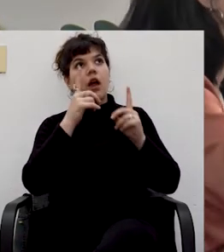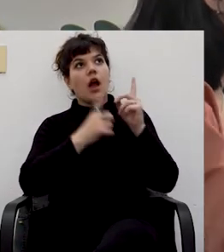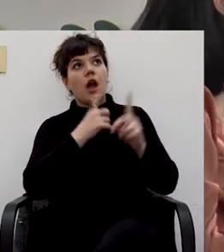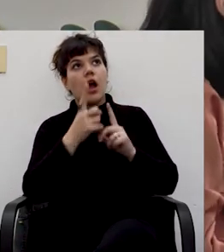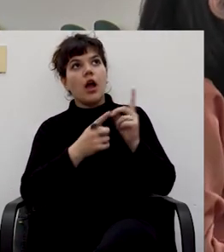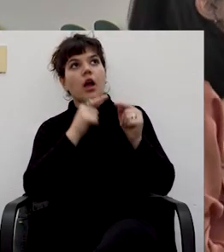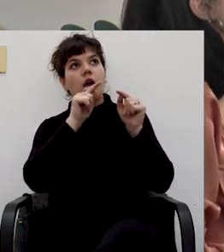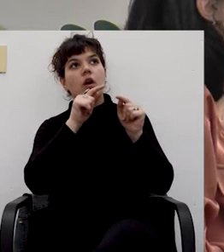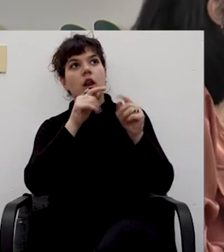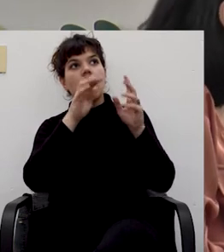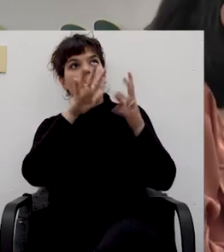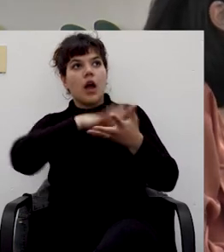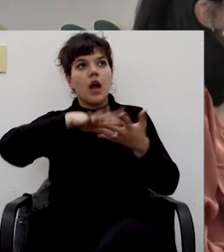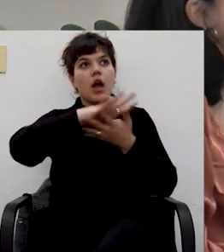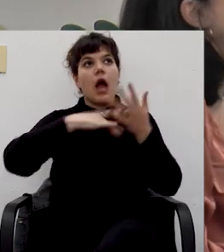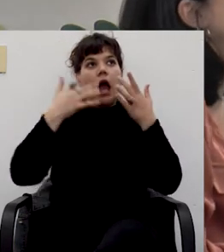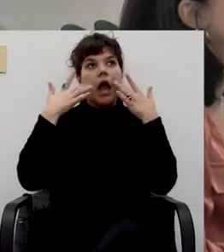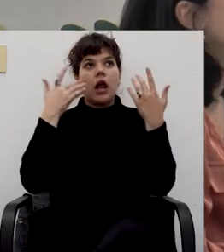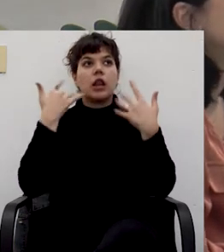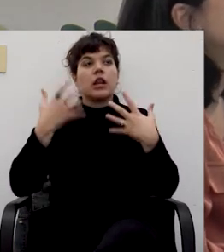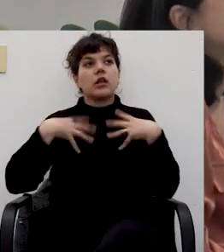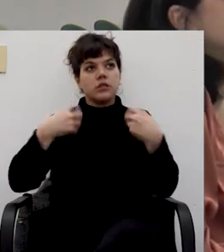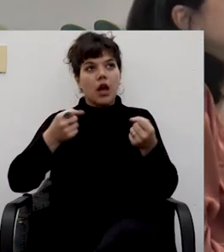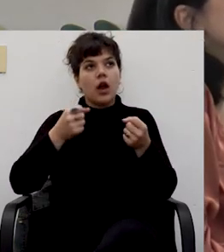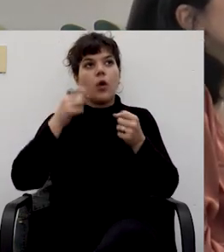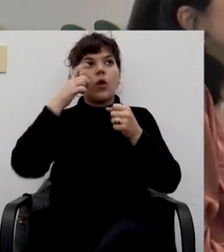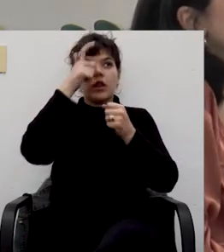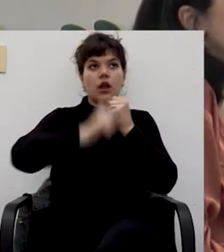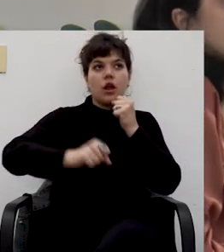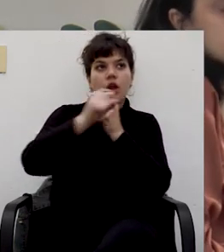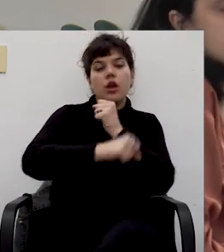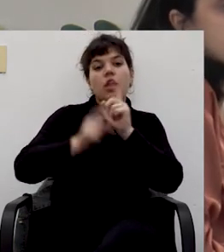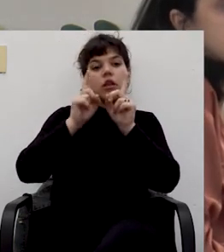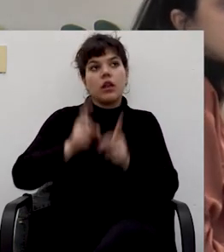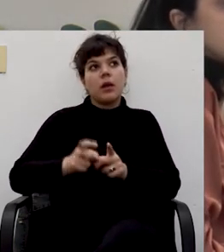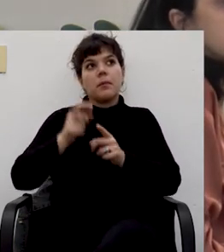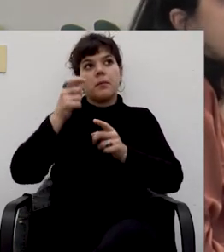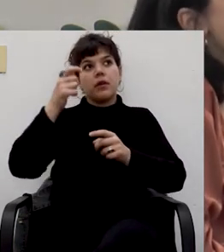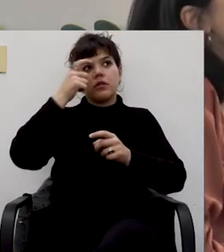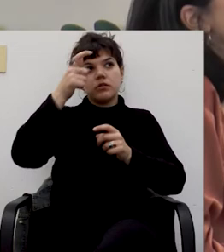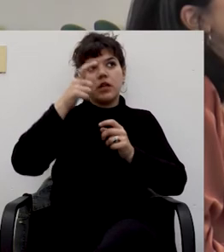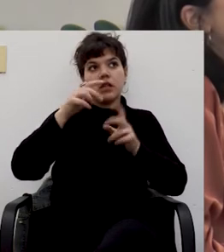área social y artística, el área de la salud, el área de la tecnología y ciencias de la naturaleza y el hábitat.